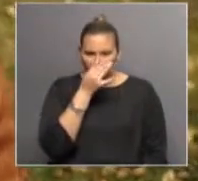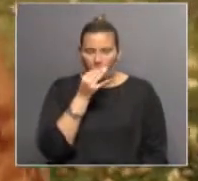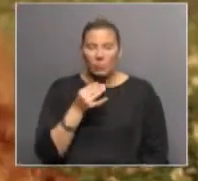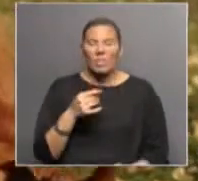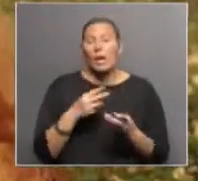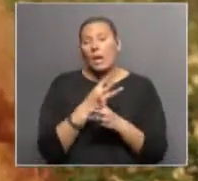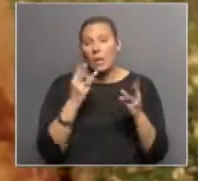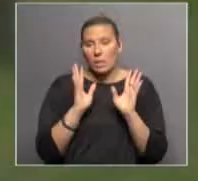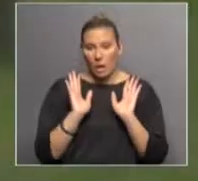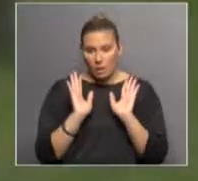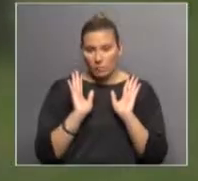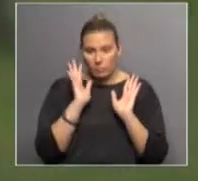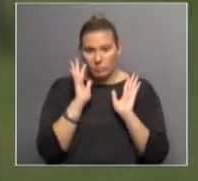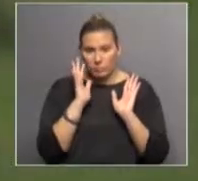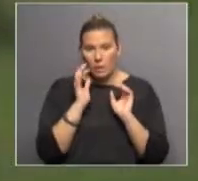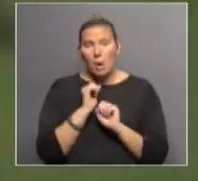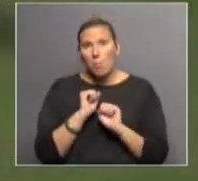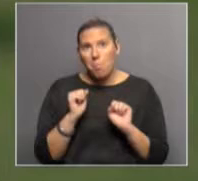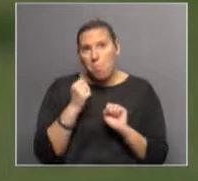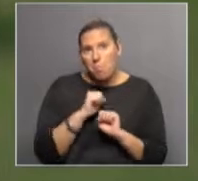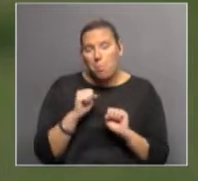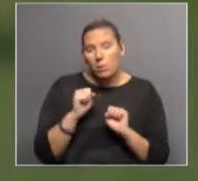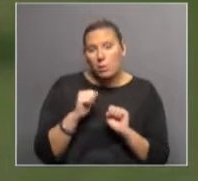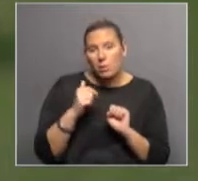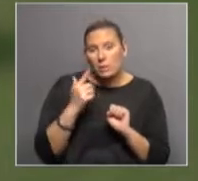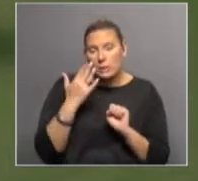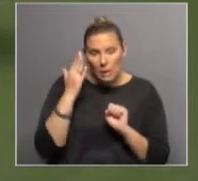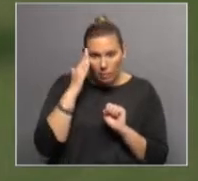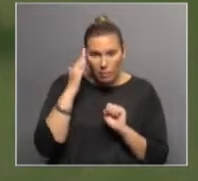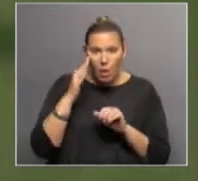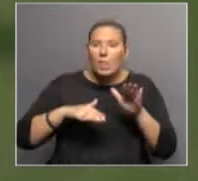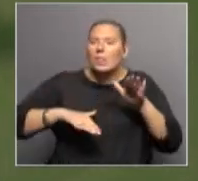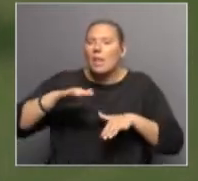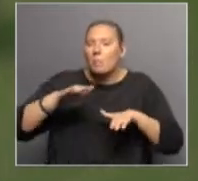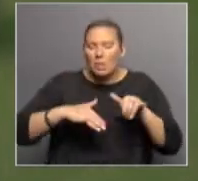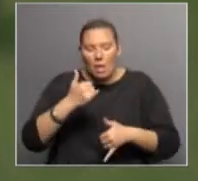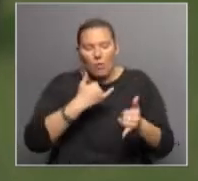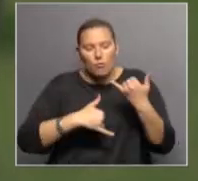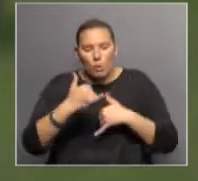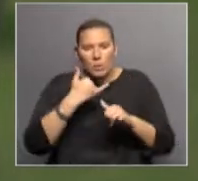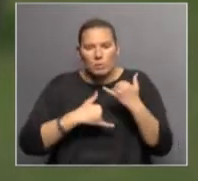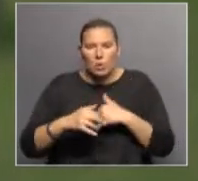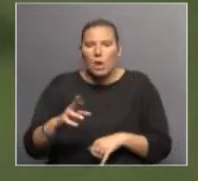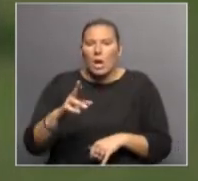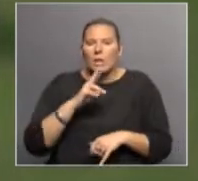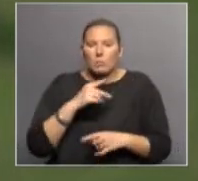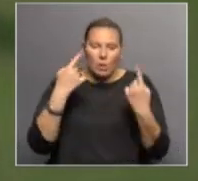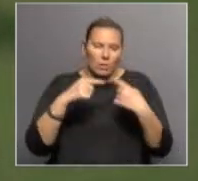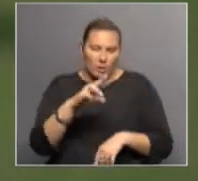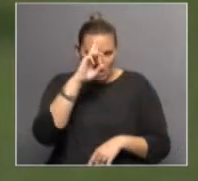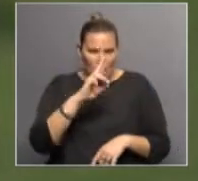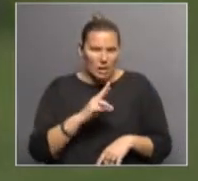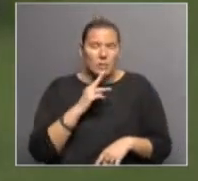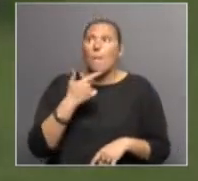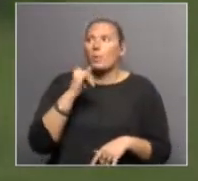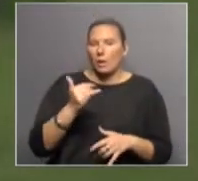En términos generales, lo que podemos ver es que en general, dependiendo de la fuente de información, es el resultado que tenemos en las diferentes razas.